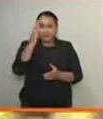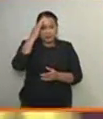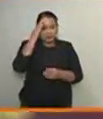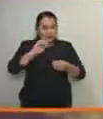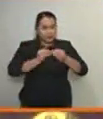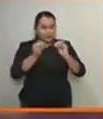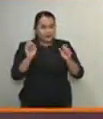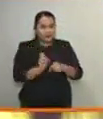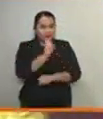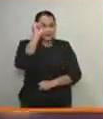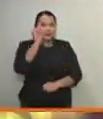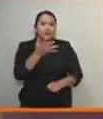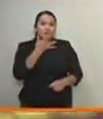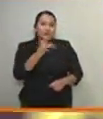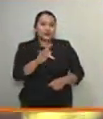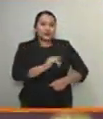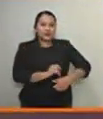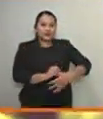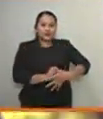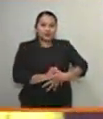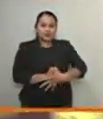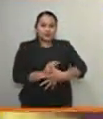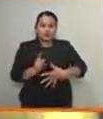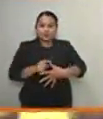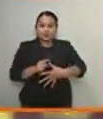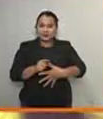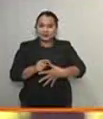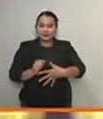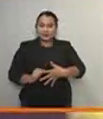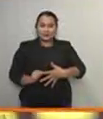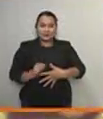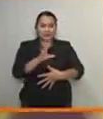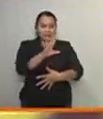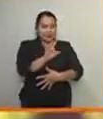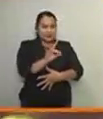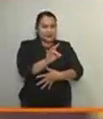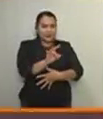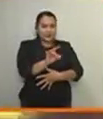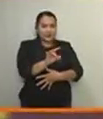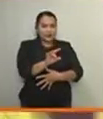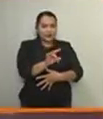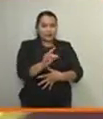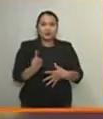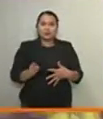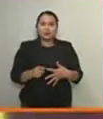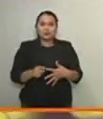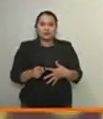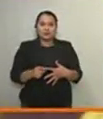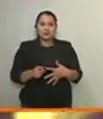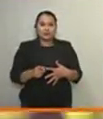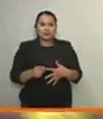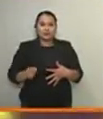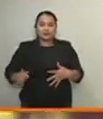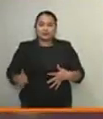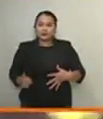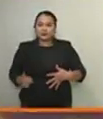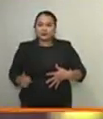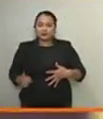Y este es el 18, segundo número millonario, atentos,